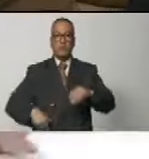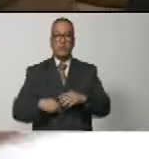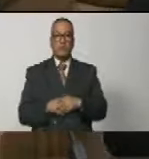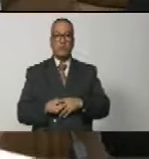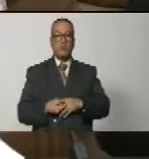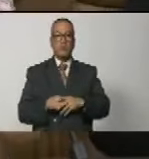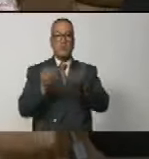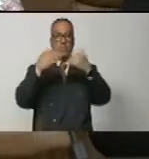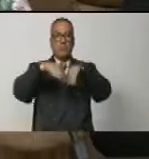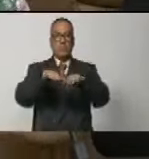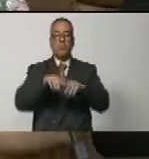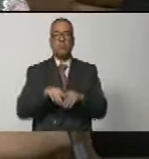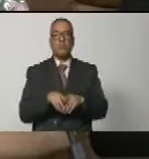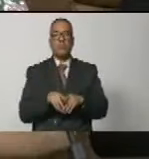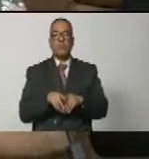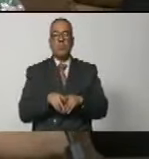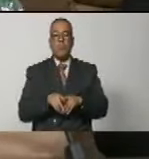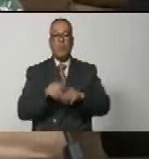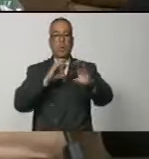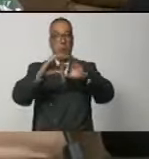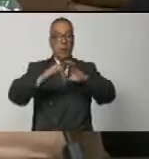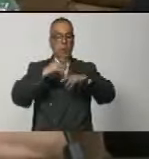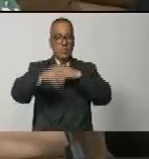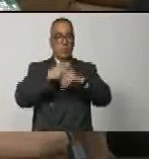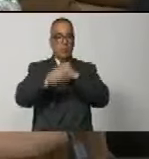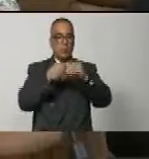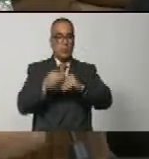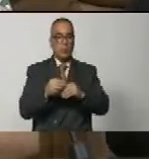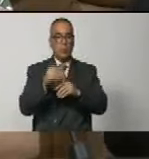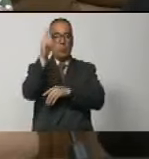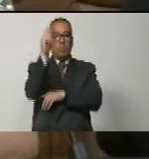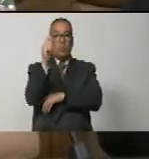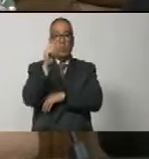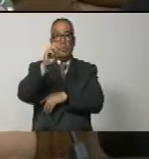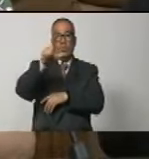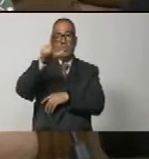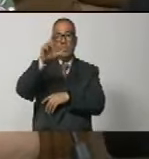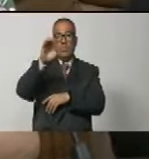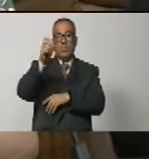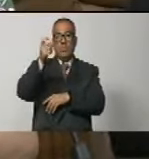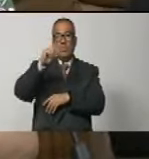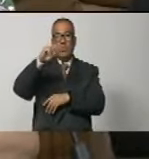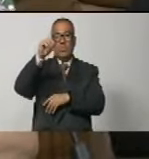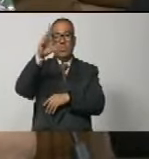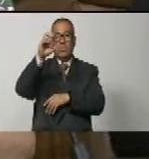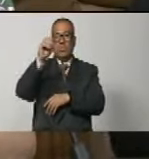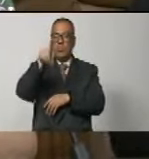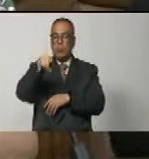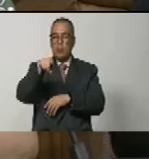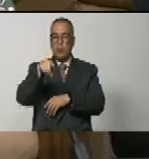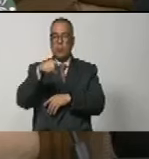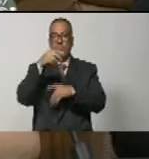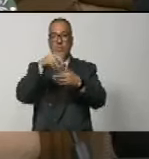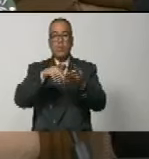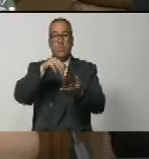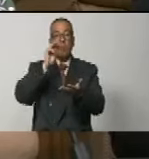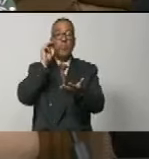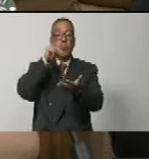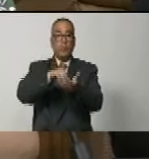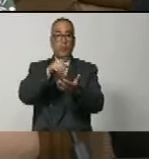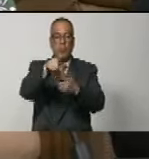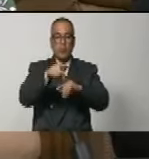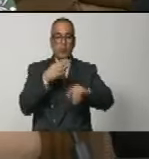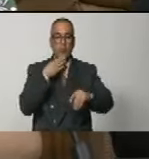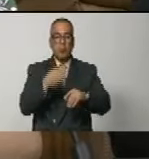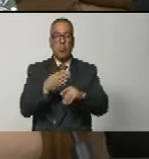En cuenta. Siguiente. Comunicación suscrita por el diputado Leonardo Alfredo Montezuma Ruiz por el Estado Miranda, mediante la